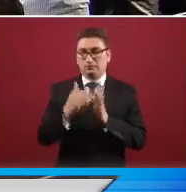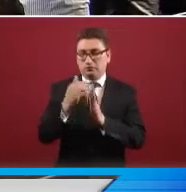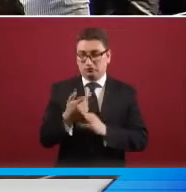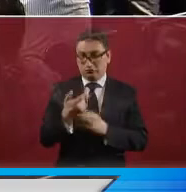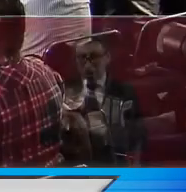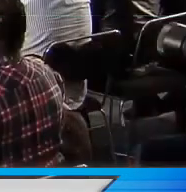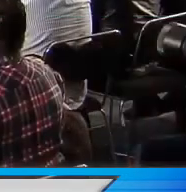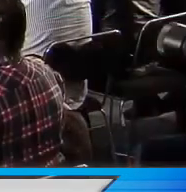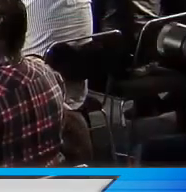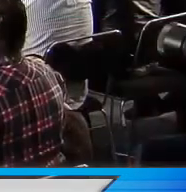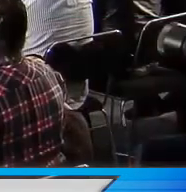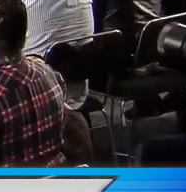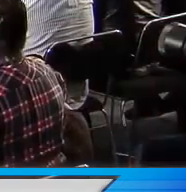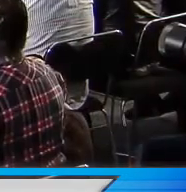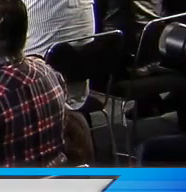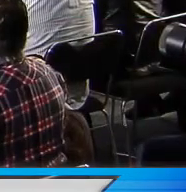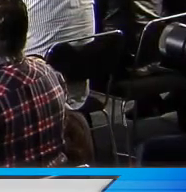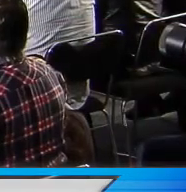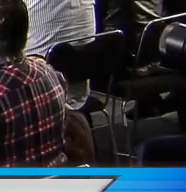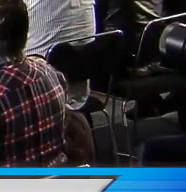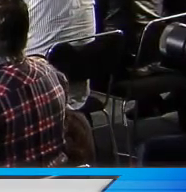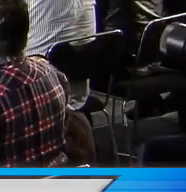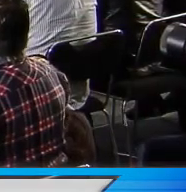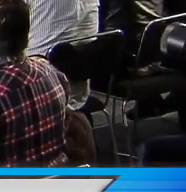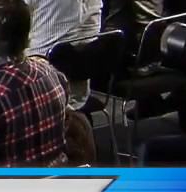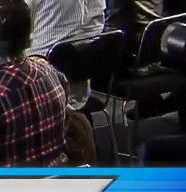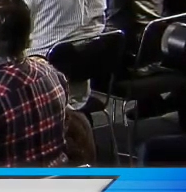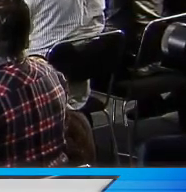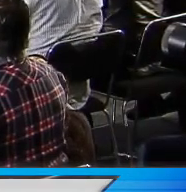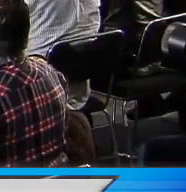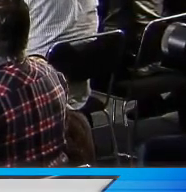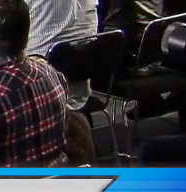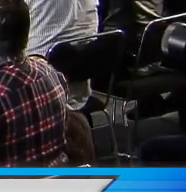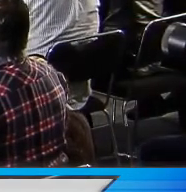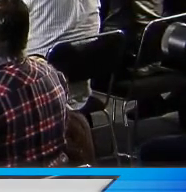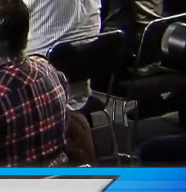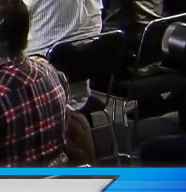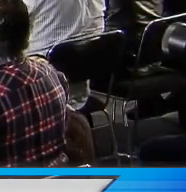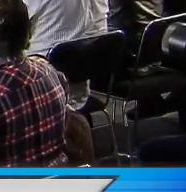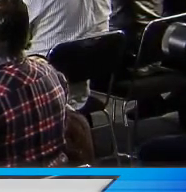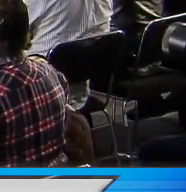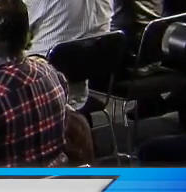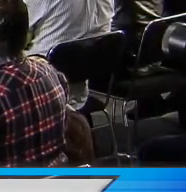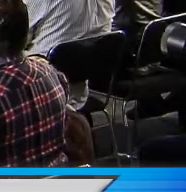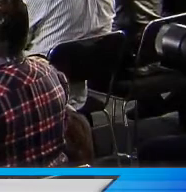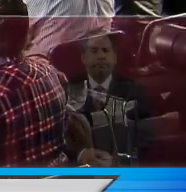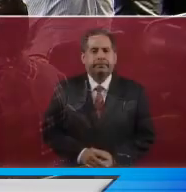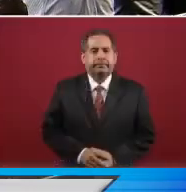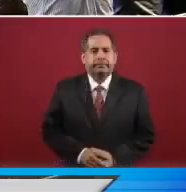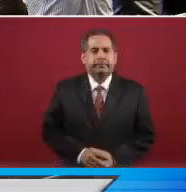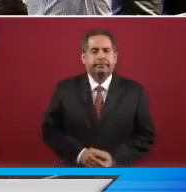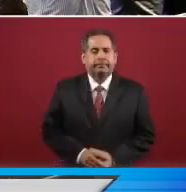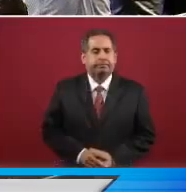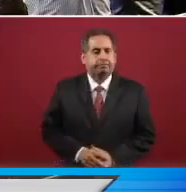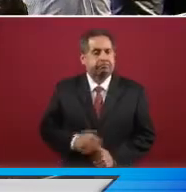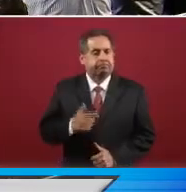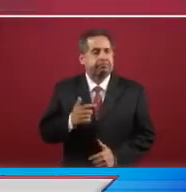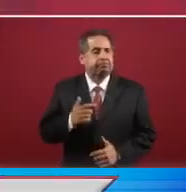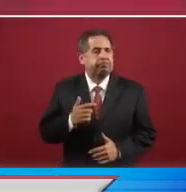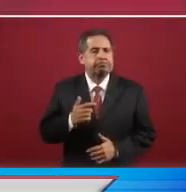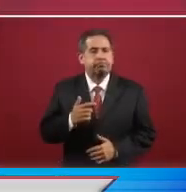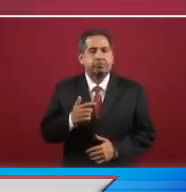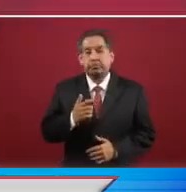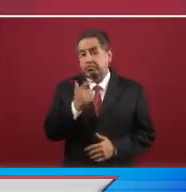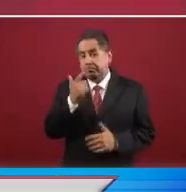pesos. Nada más un partido. El presidente Andrés Manuel López Obrador celebra que la presidenta